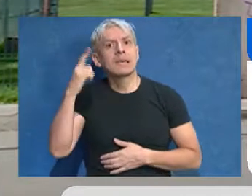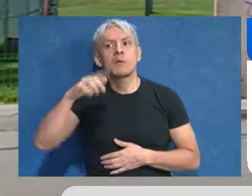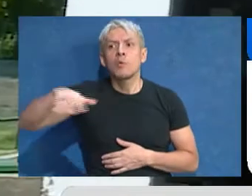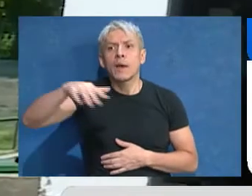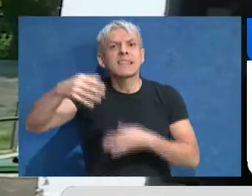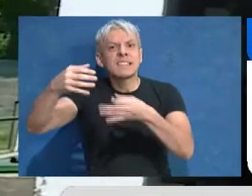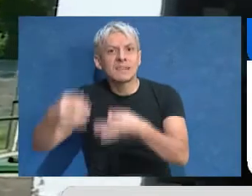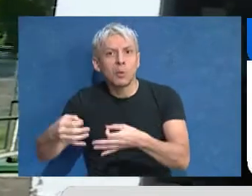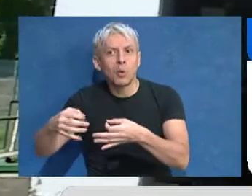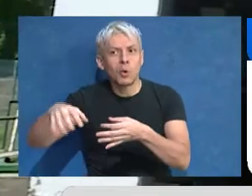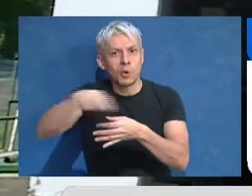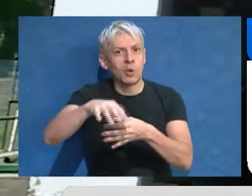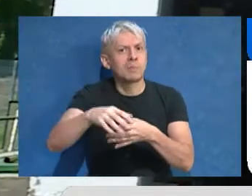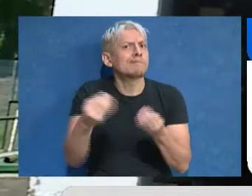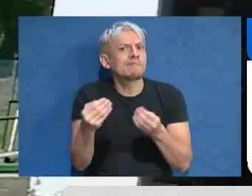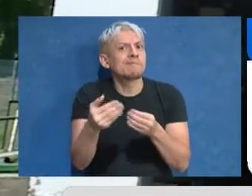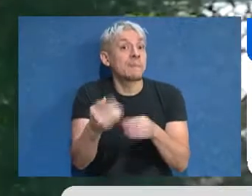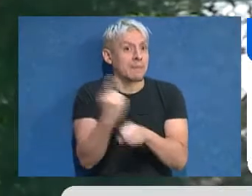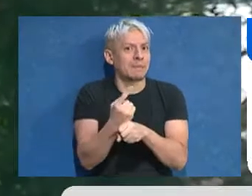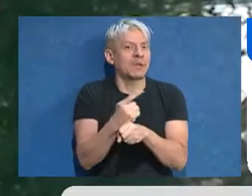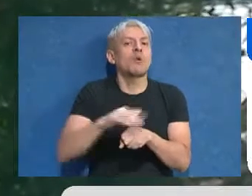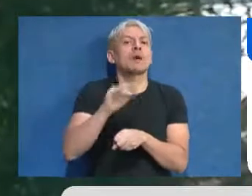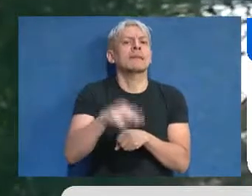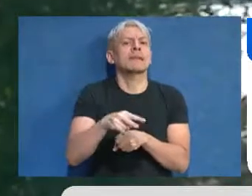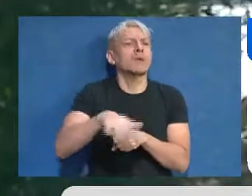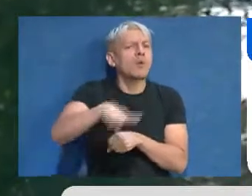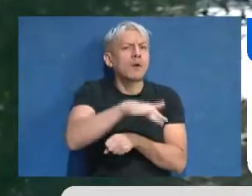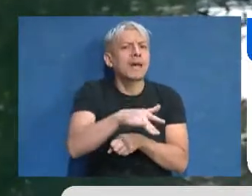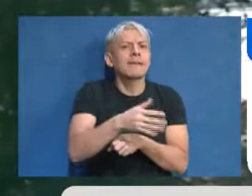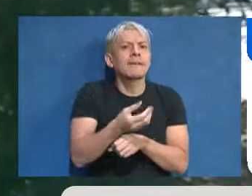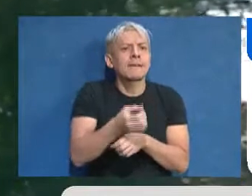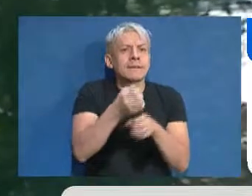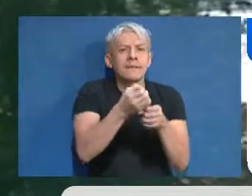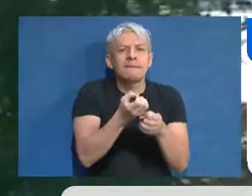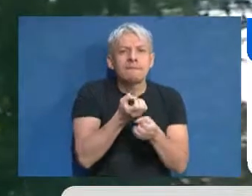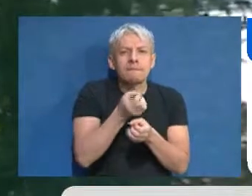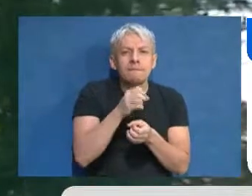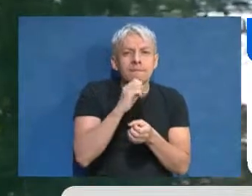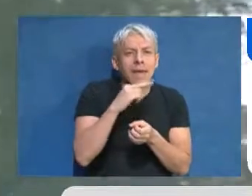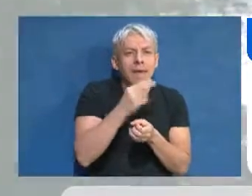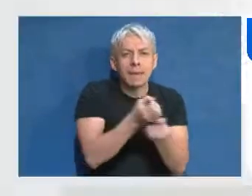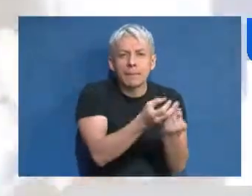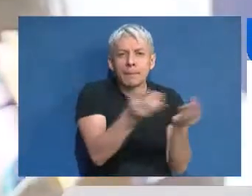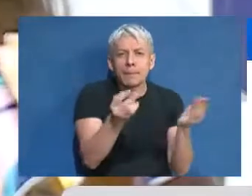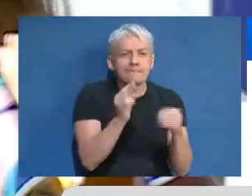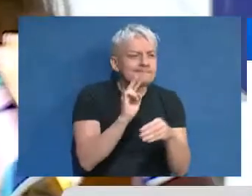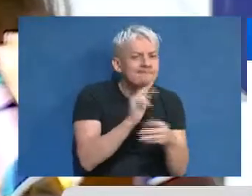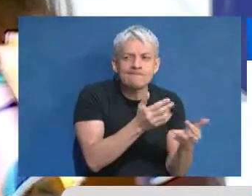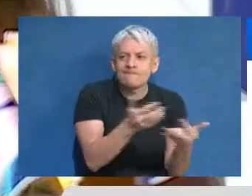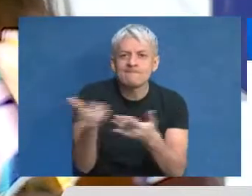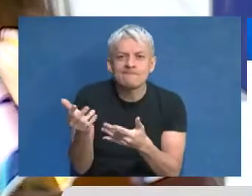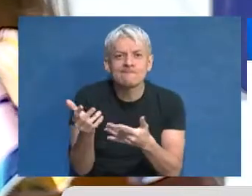partir de un relevamiento de los espacios verdes en Guaymallén que generó la necesidad de avanzar hacia este tipo de tecnología. Son